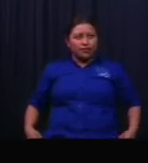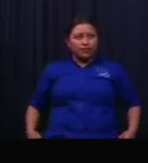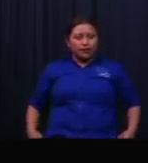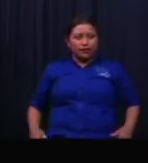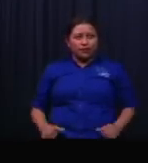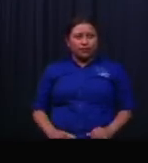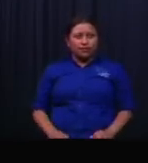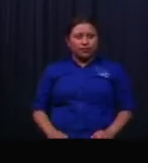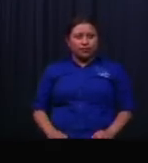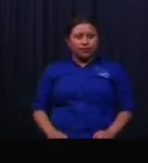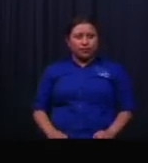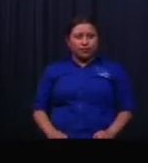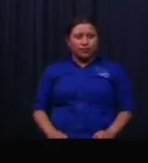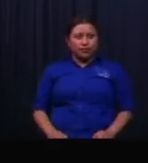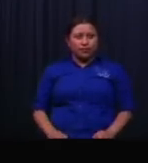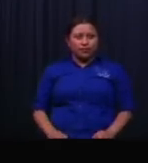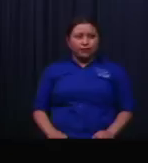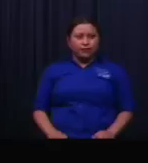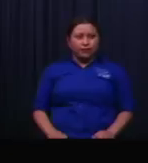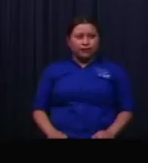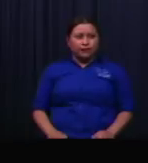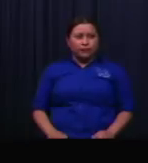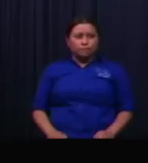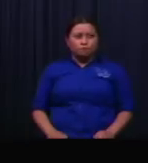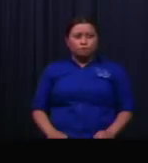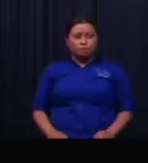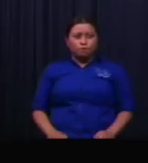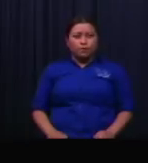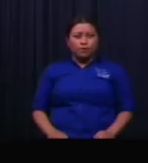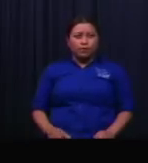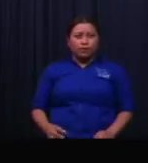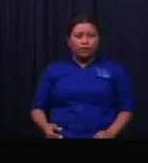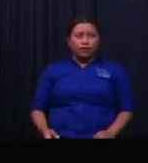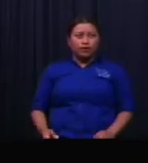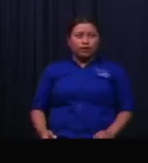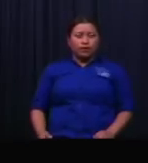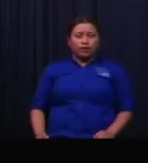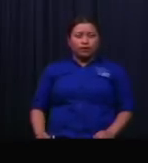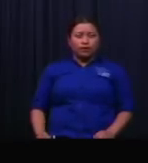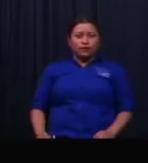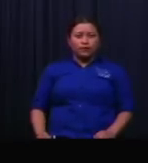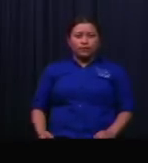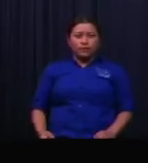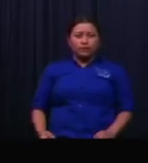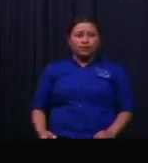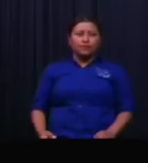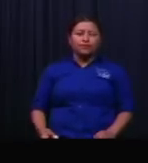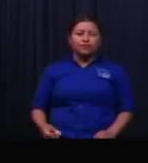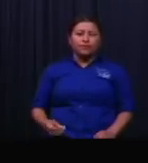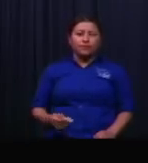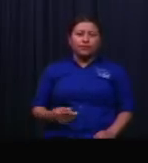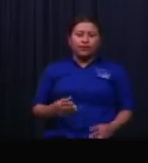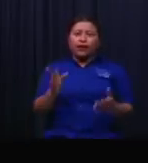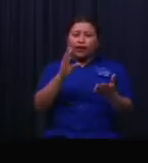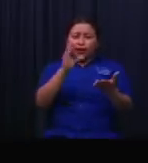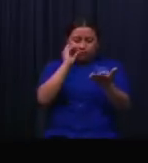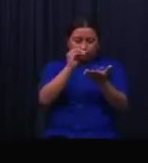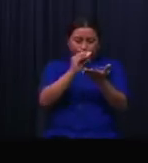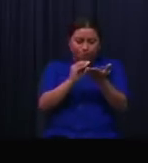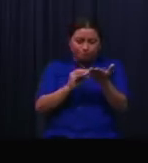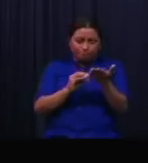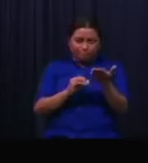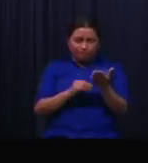conmigo. ¿Alguien lo tiene? Que vaya el micrófono ahí, el micrófono preguntón. Ahí lo tiene Obed.